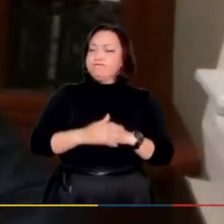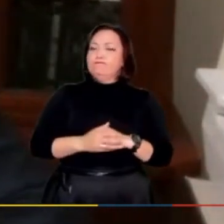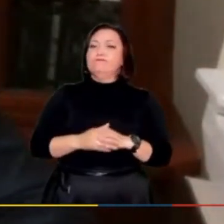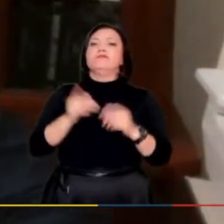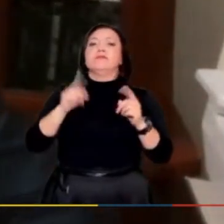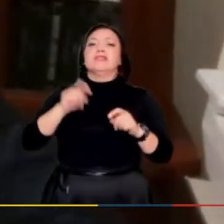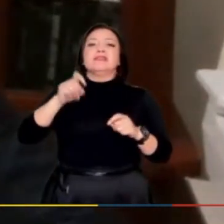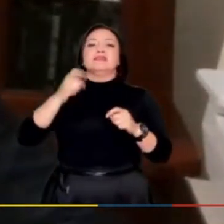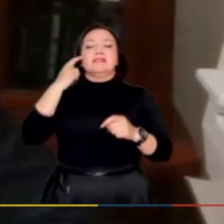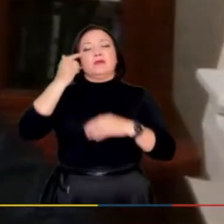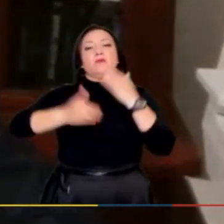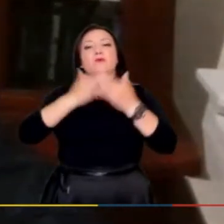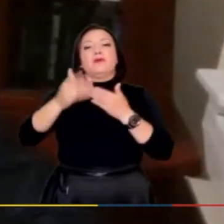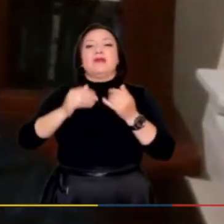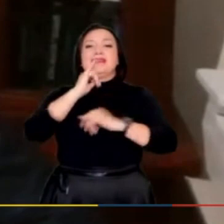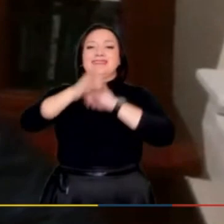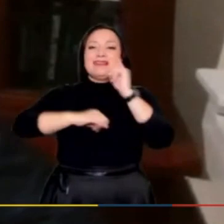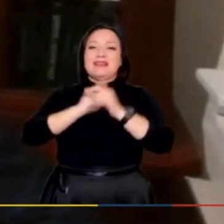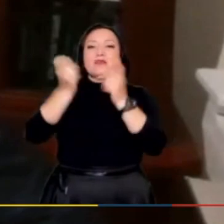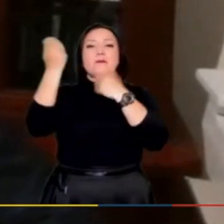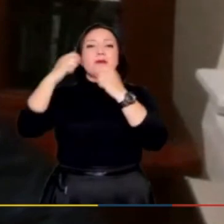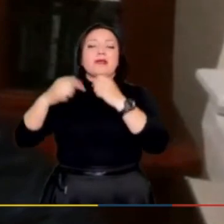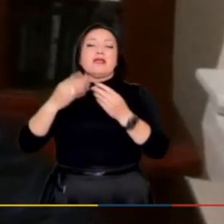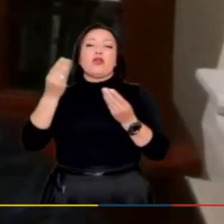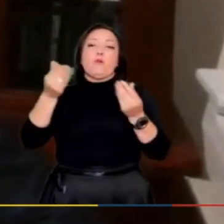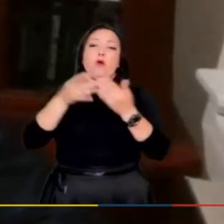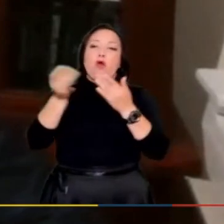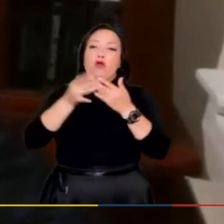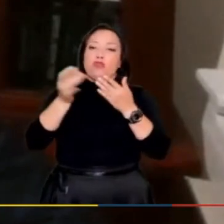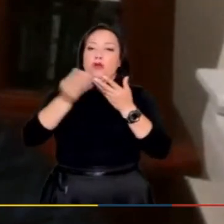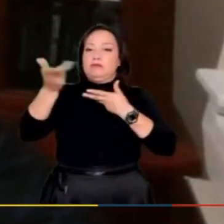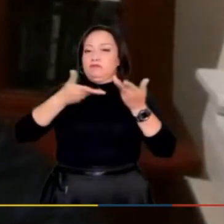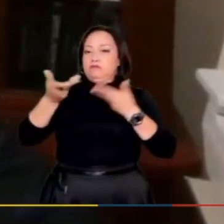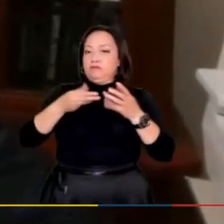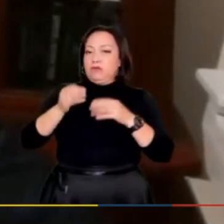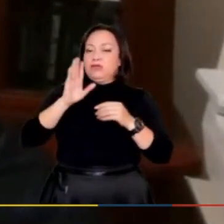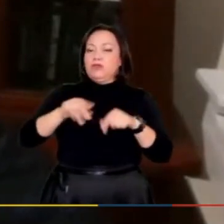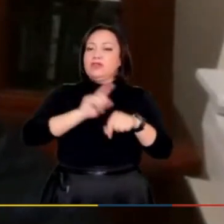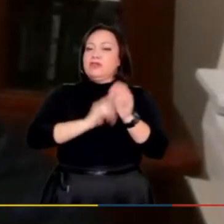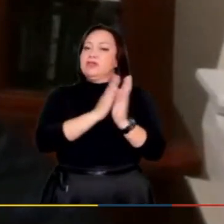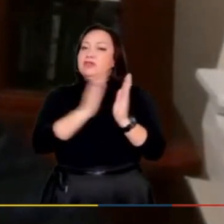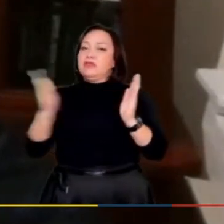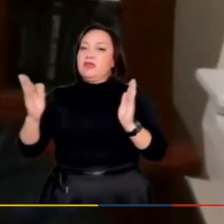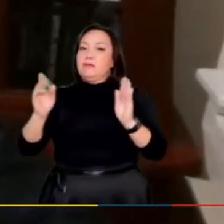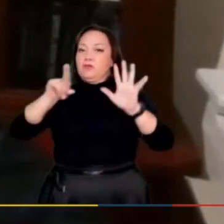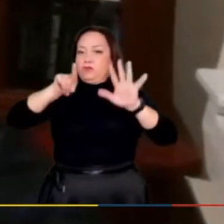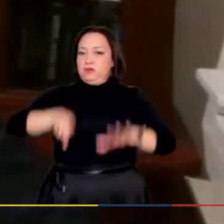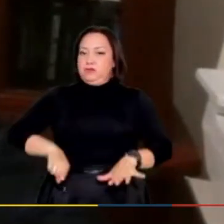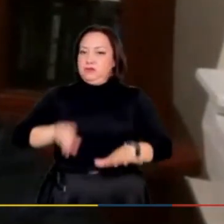de canalización de las exportaciones a través del mercado cambiario en un plazo de 6 meses.